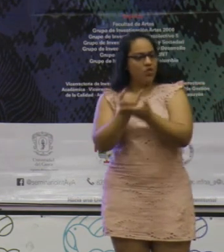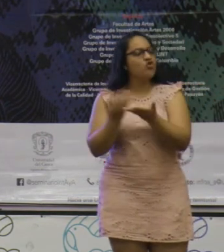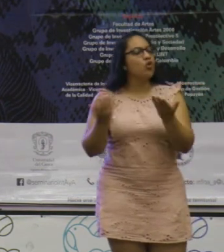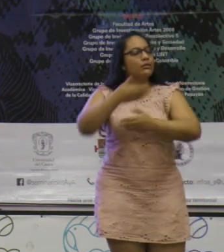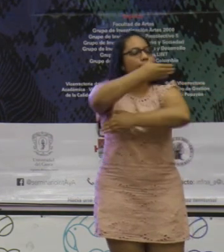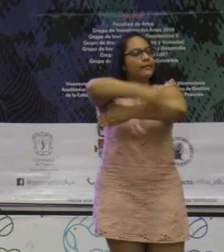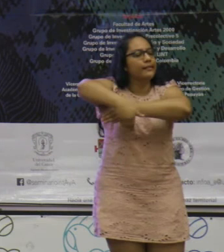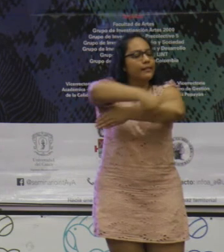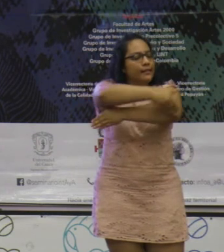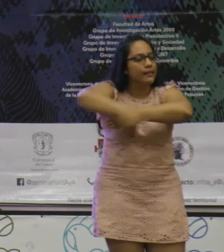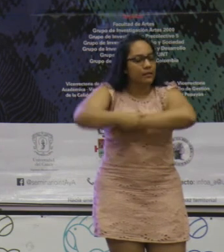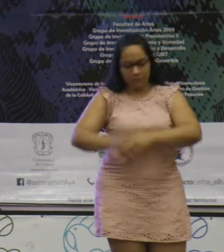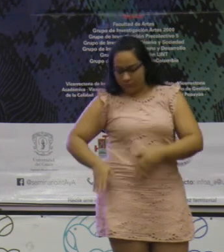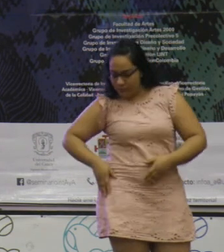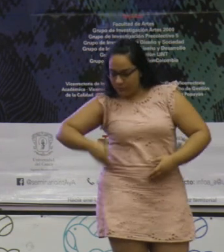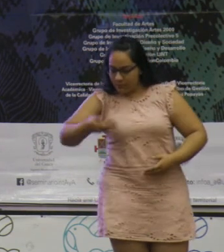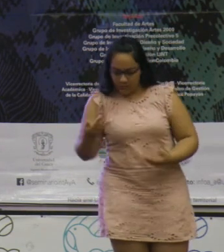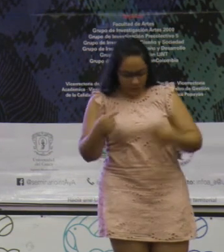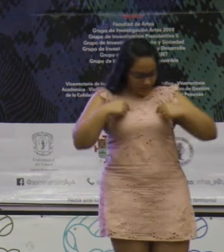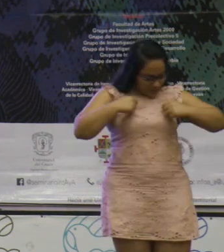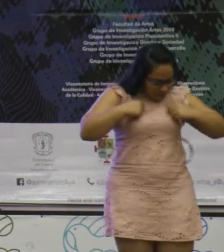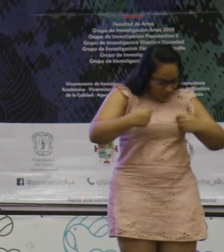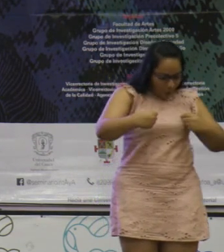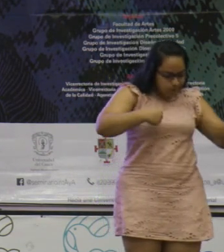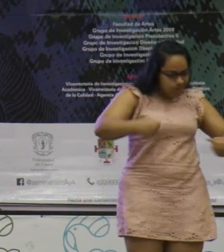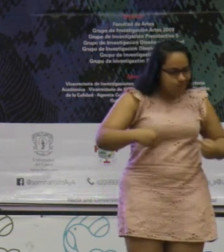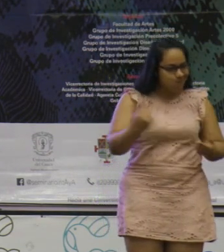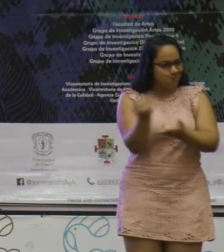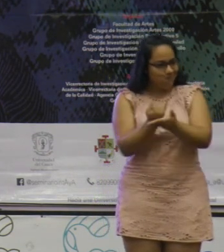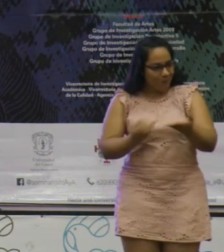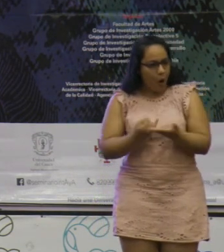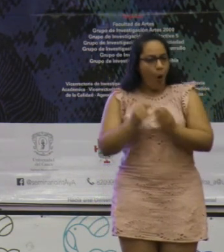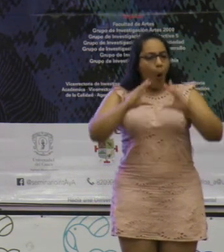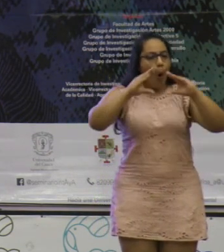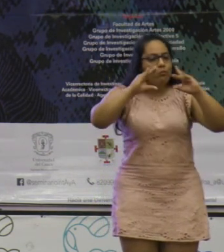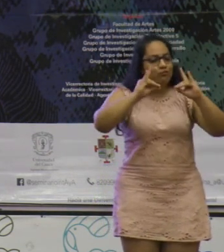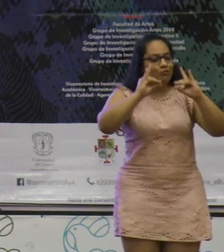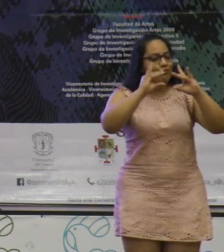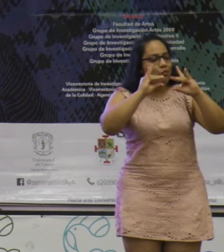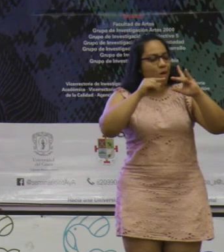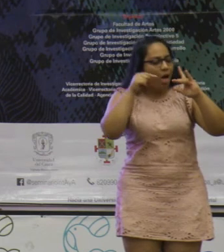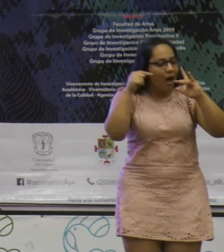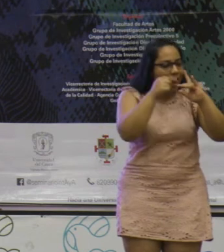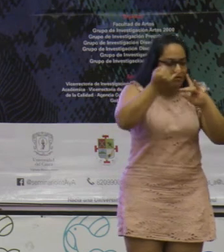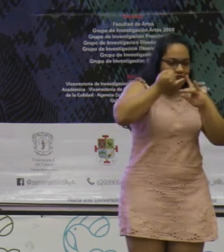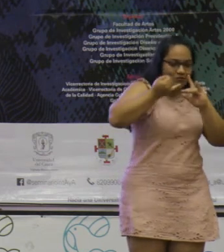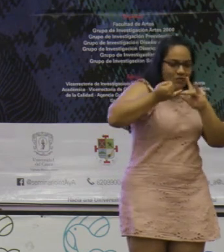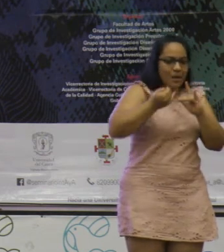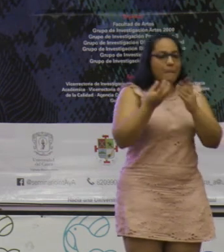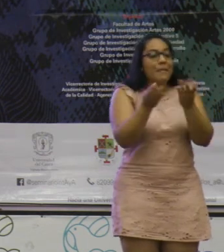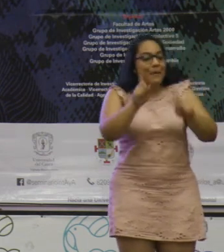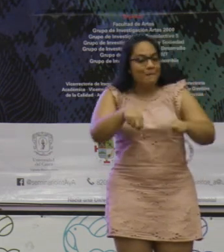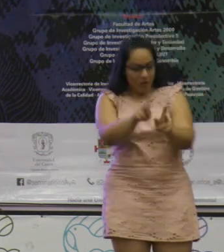calle, está en los bolsillos, está en las camisetas, ¿vale? Está bajo el colchón. La ponemos para que el gato se